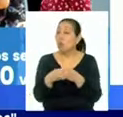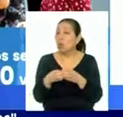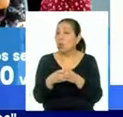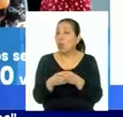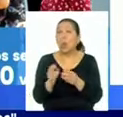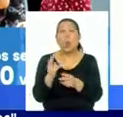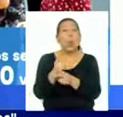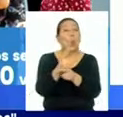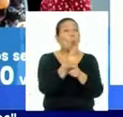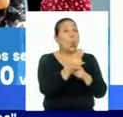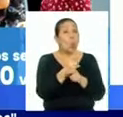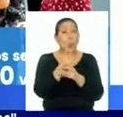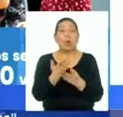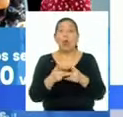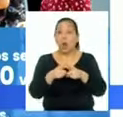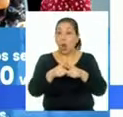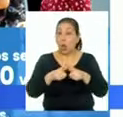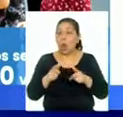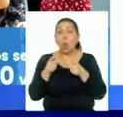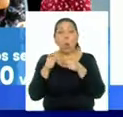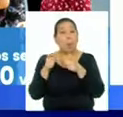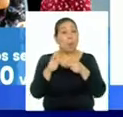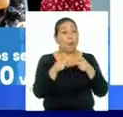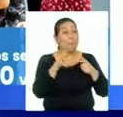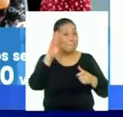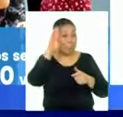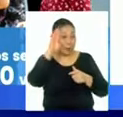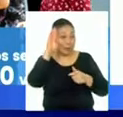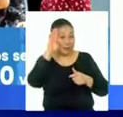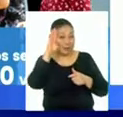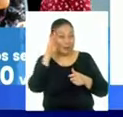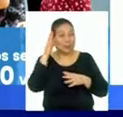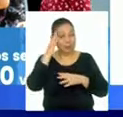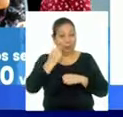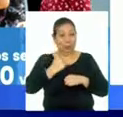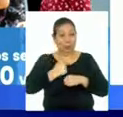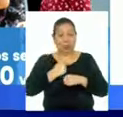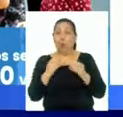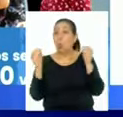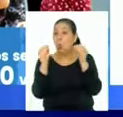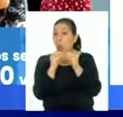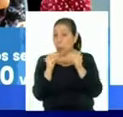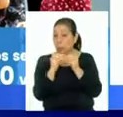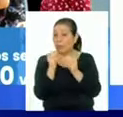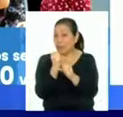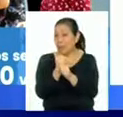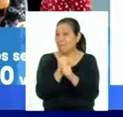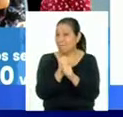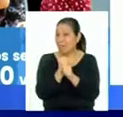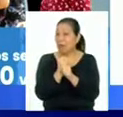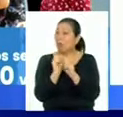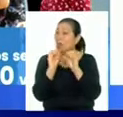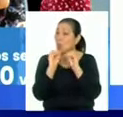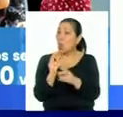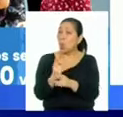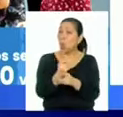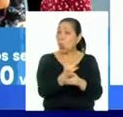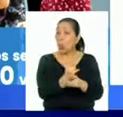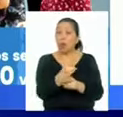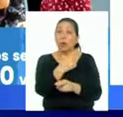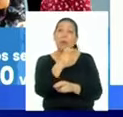con seguridad en los locales resguardados por la Policía Nacional y las Fuerzas Armadas. Y además se apoyó y brindó seguridad